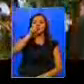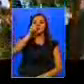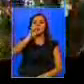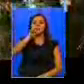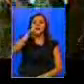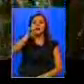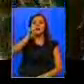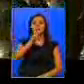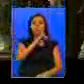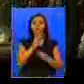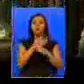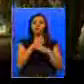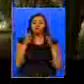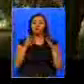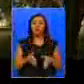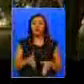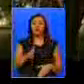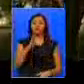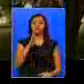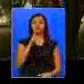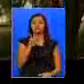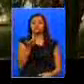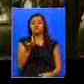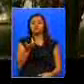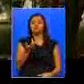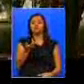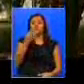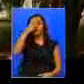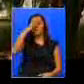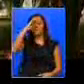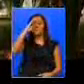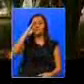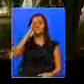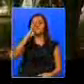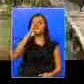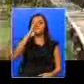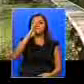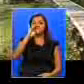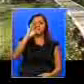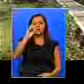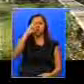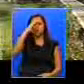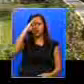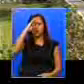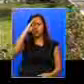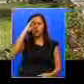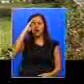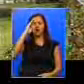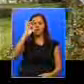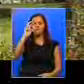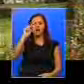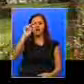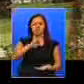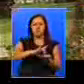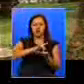son funcionarios de la Biofam, de Bio Cuba Pharma. Estuvo la compañera Celia Roca, también coordinadora